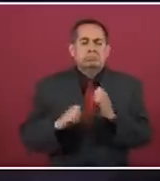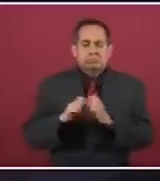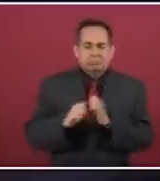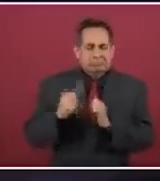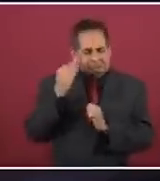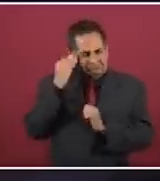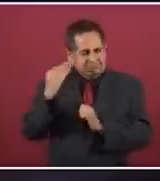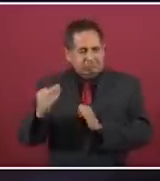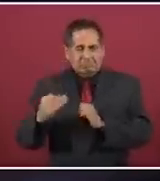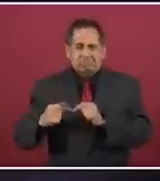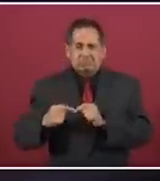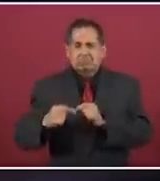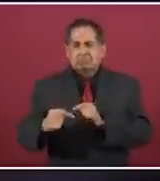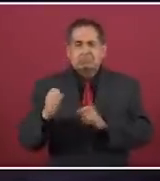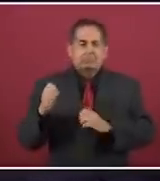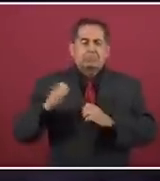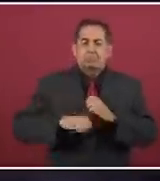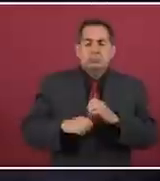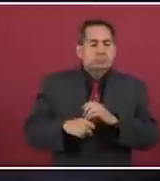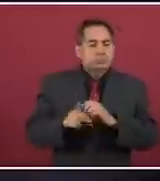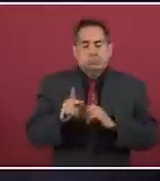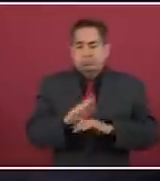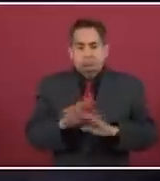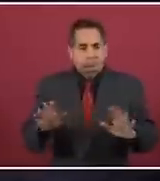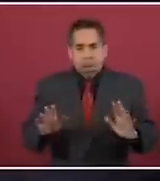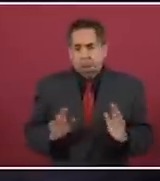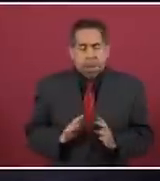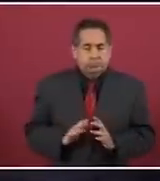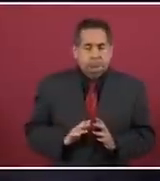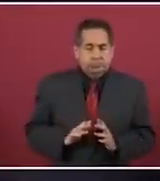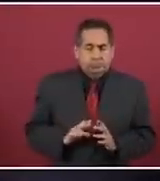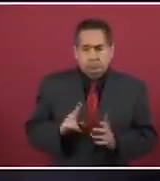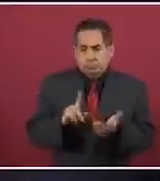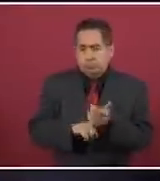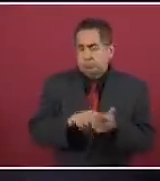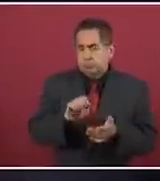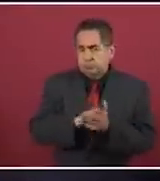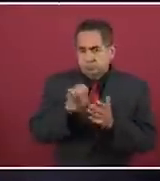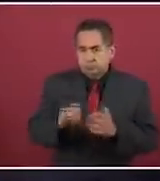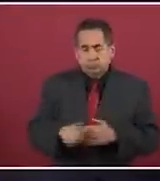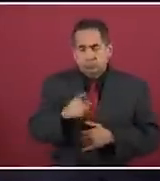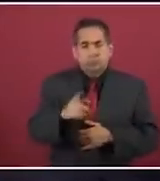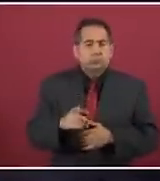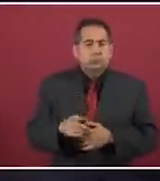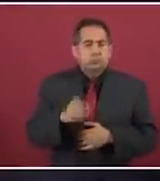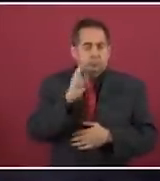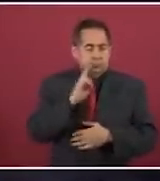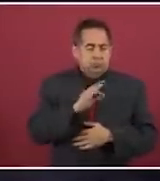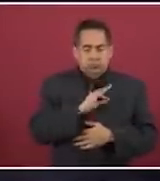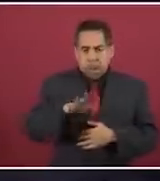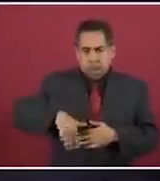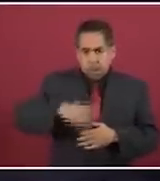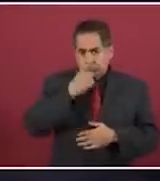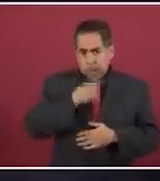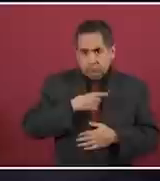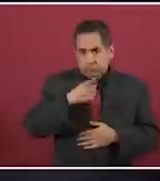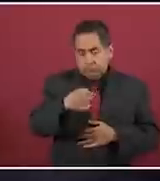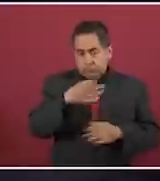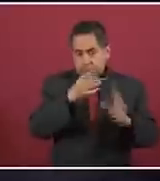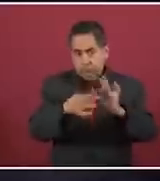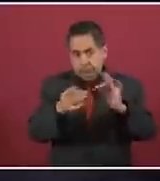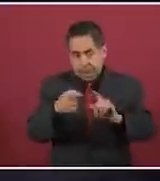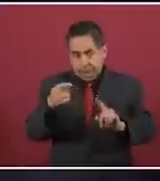tiempo. Pero, por ejemplo, lo que tú estás